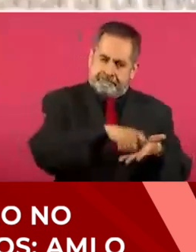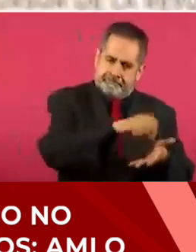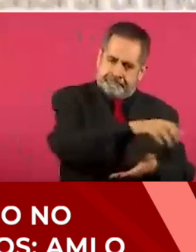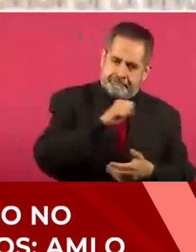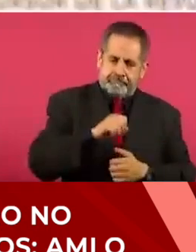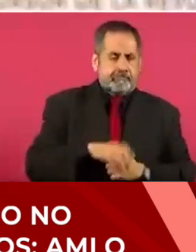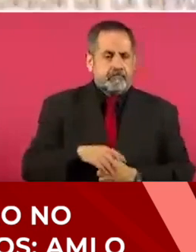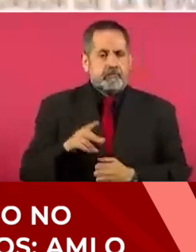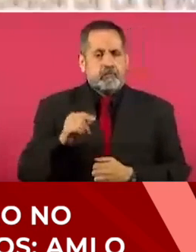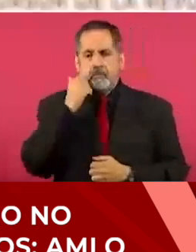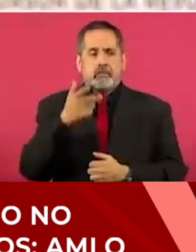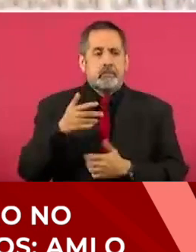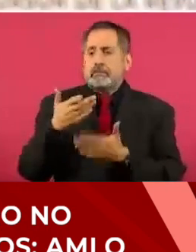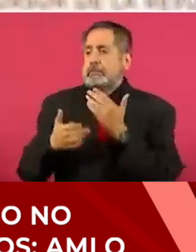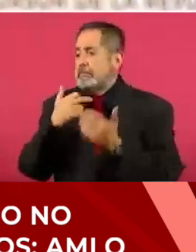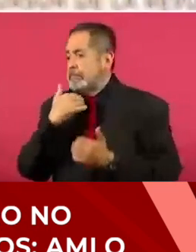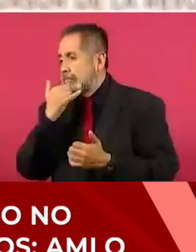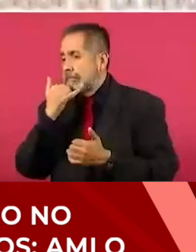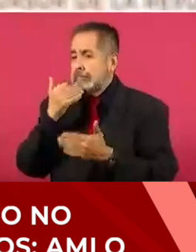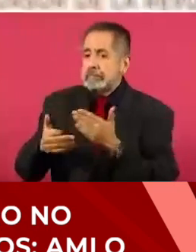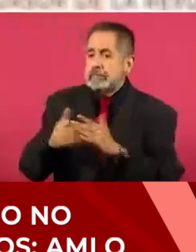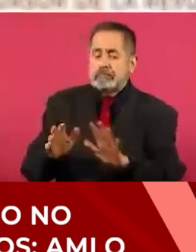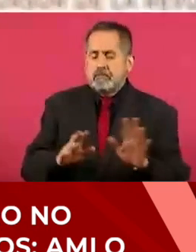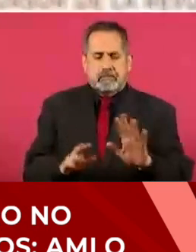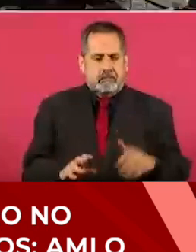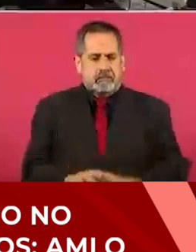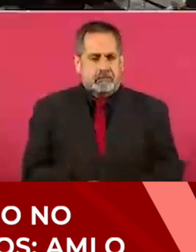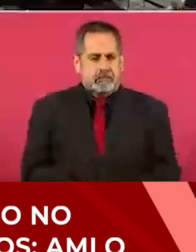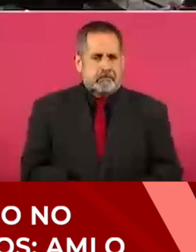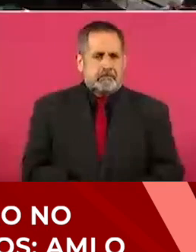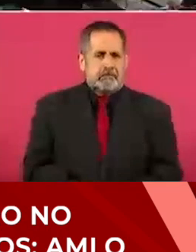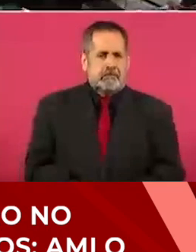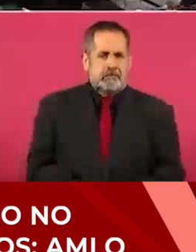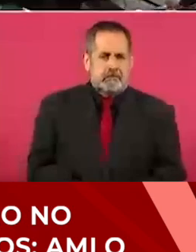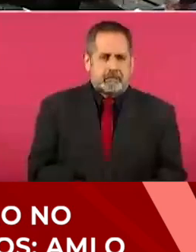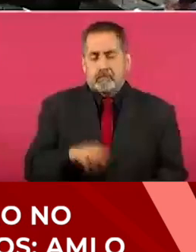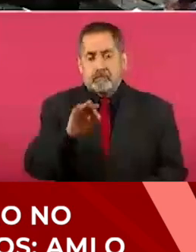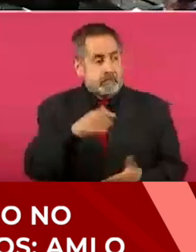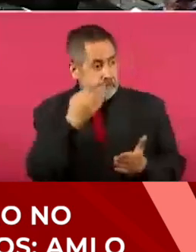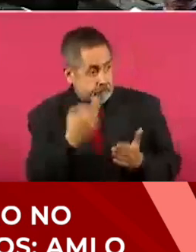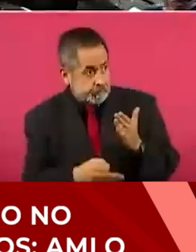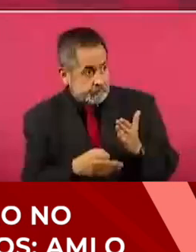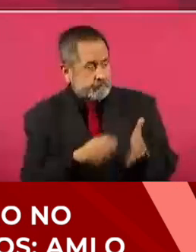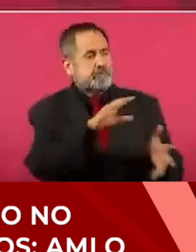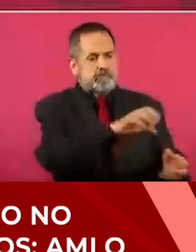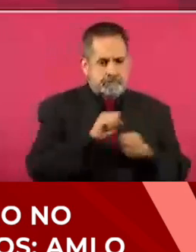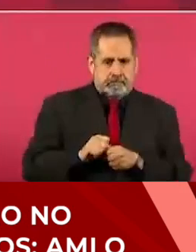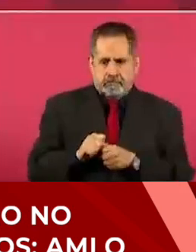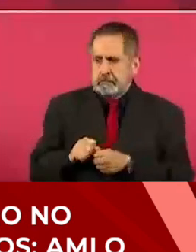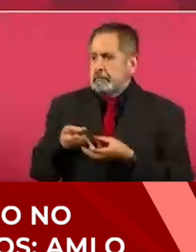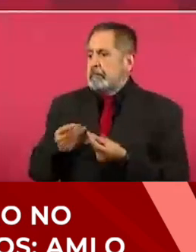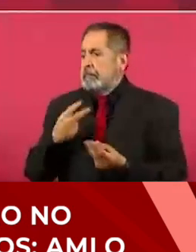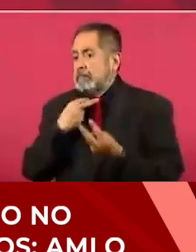no queremos que nos falte la leche. ¿Eh? Sí, lo que falta para que no tengamos